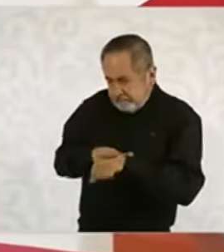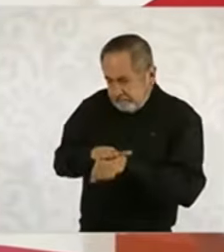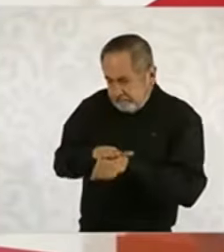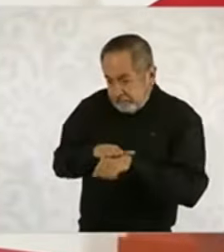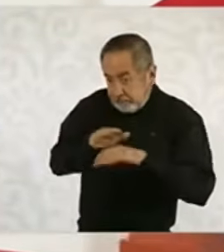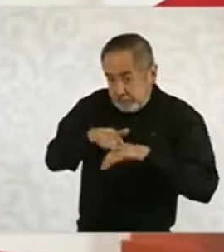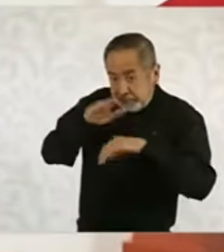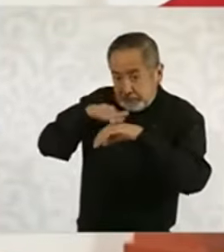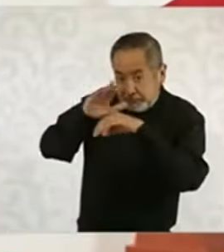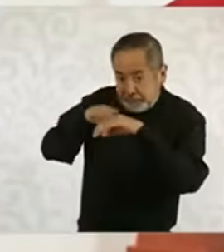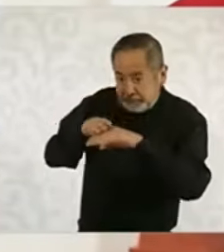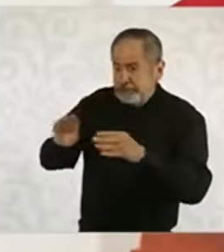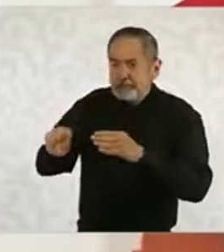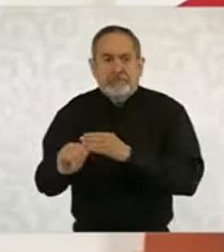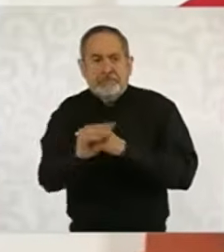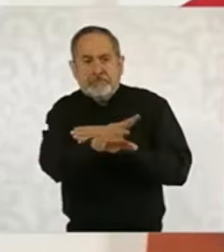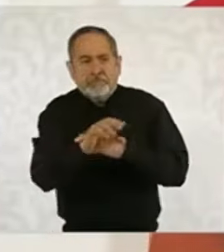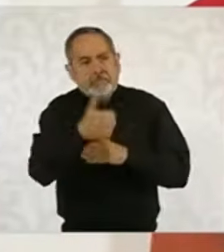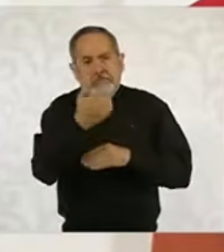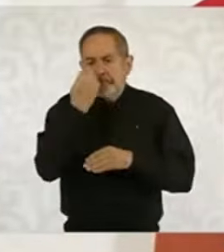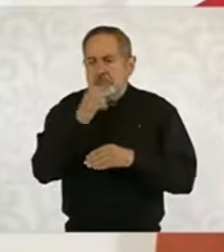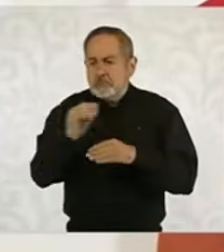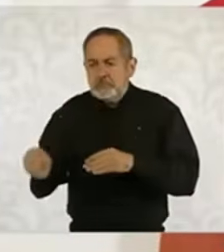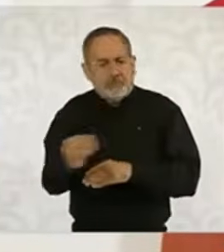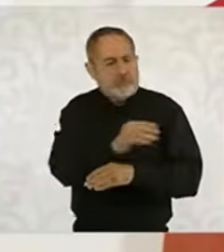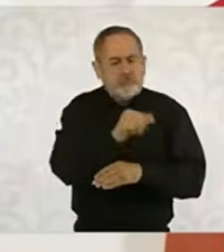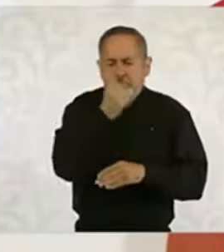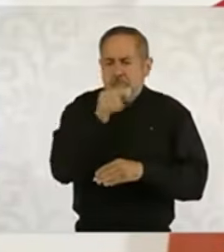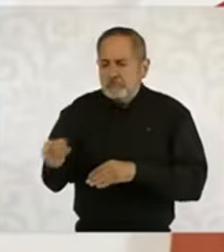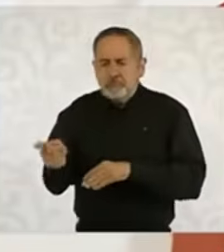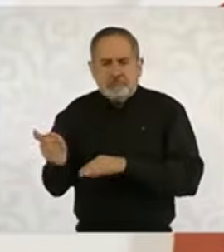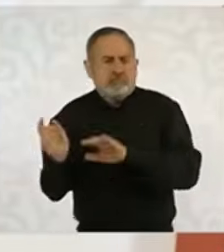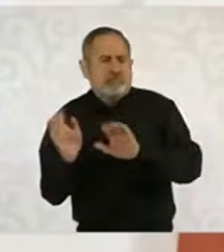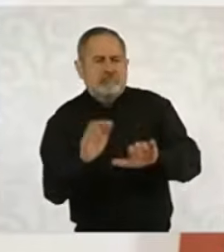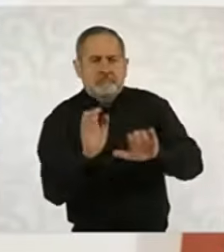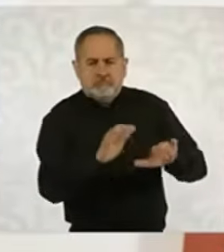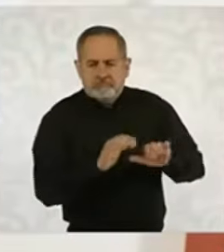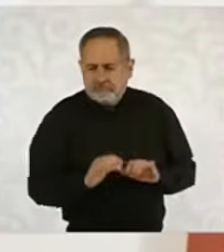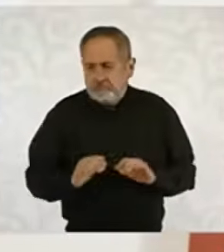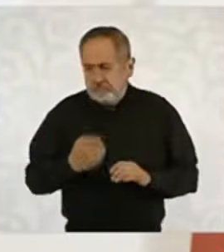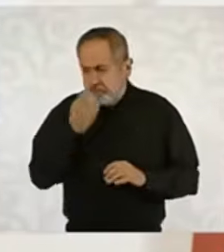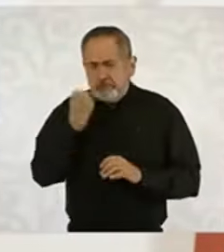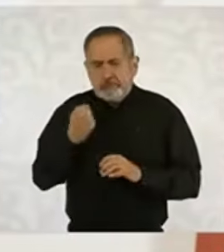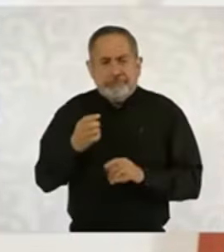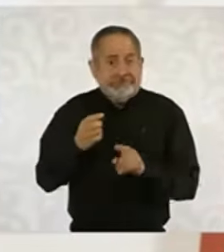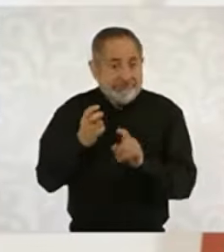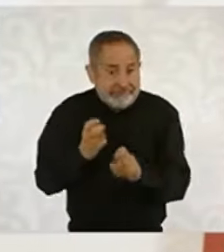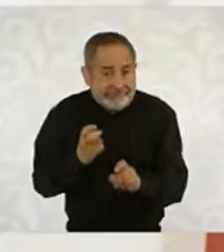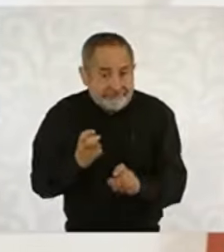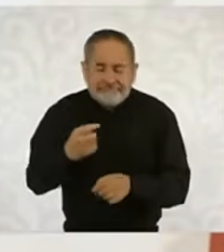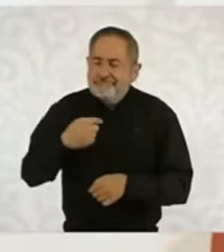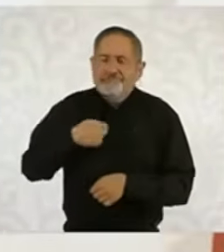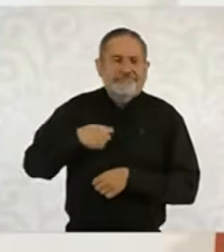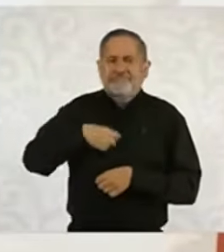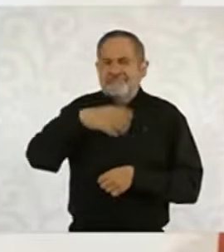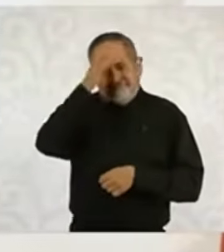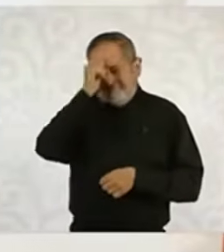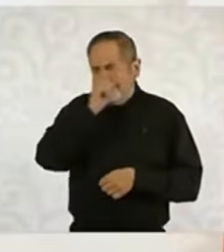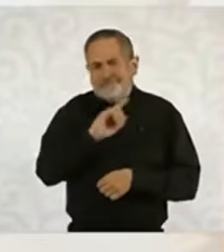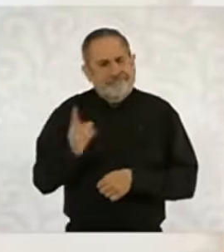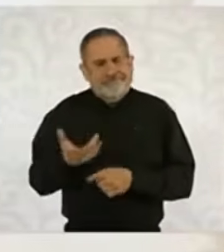eran enviados a una o a otra escuela. Nosotros no estamos de acuerdo con eso,